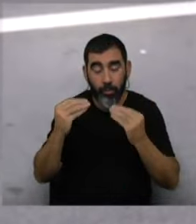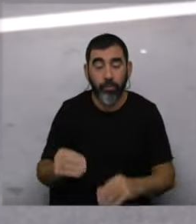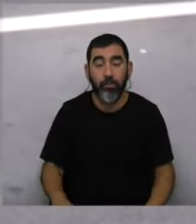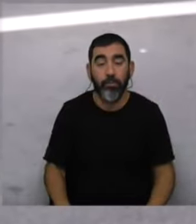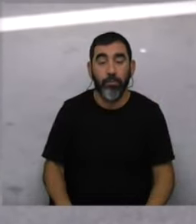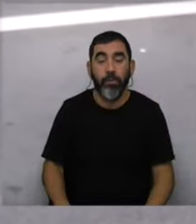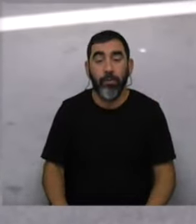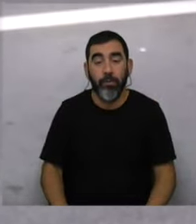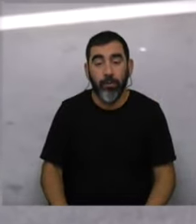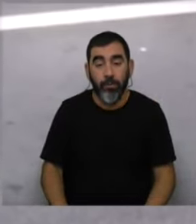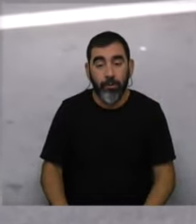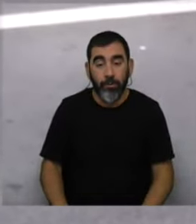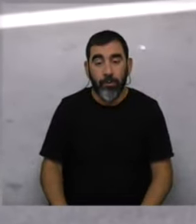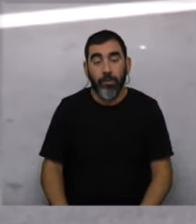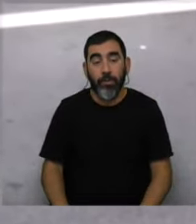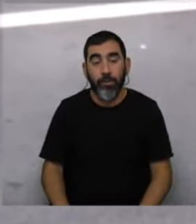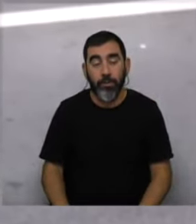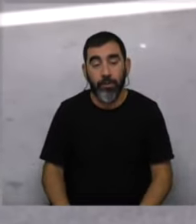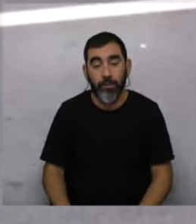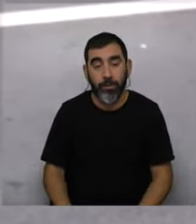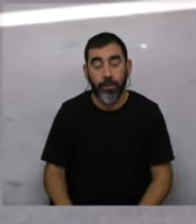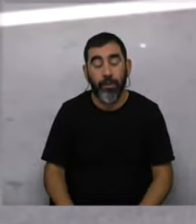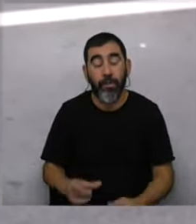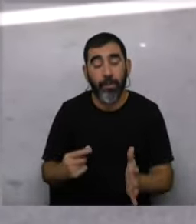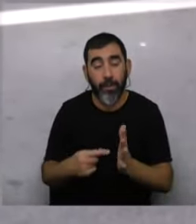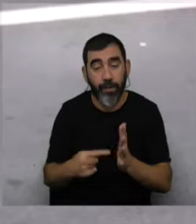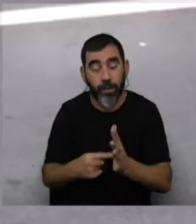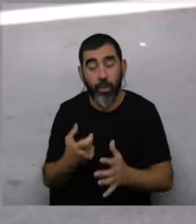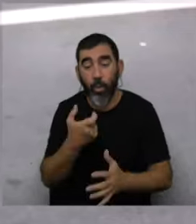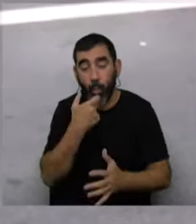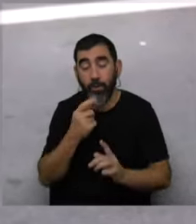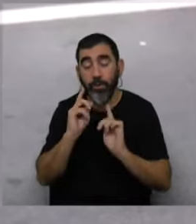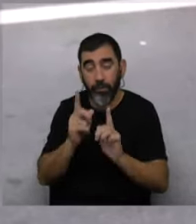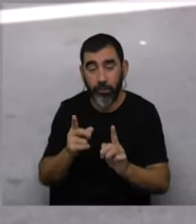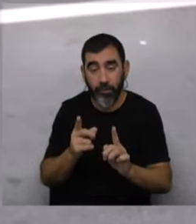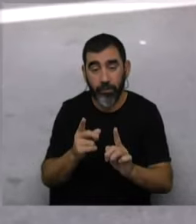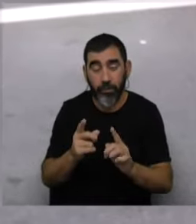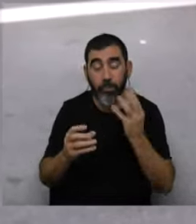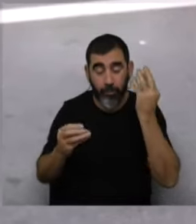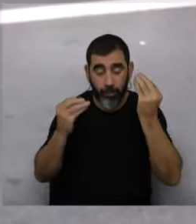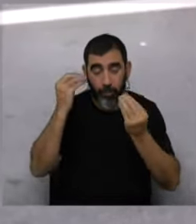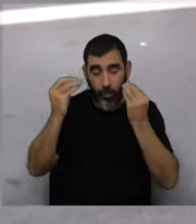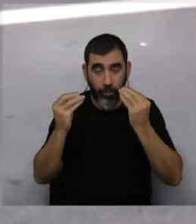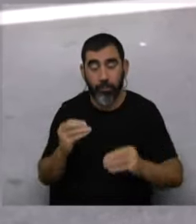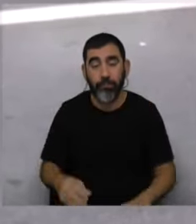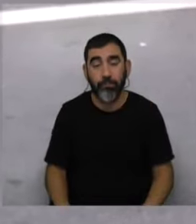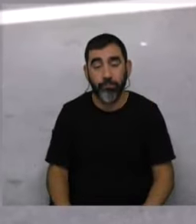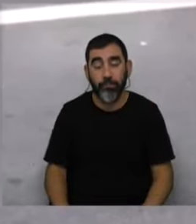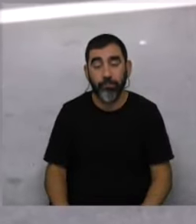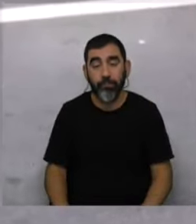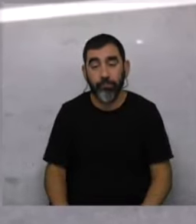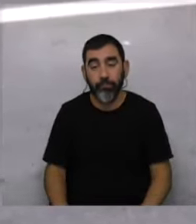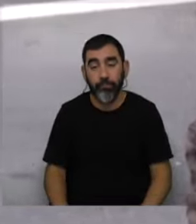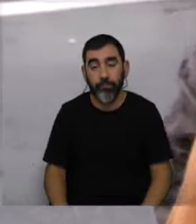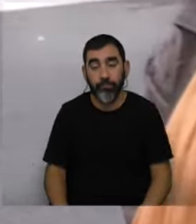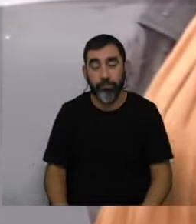involucrados eh de la federación dirigentes árbitros Incluso se han manifestado eh con mucha preocupación ante este hecho y para hablar de esto estamos